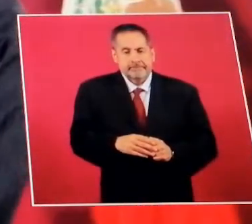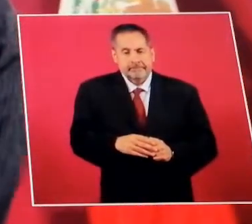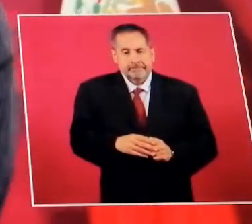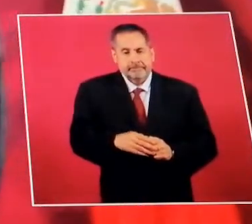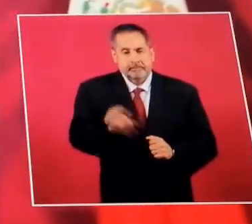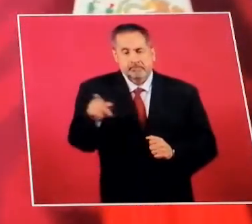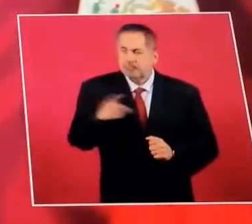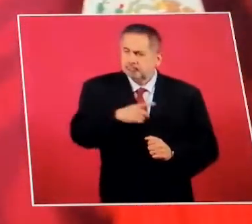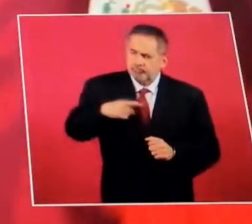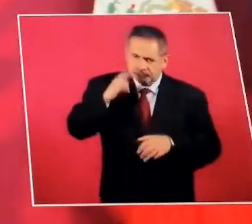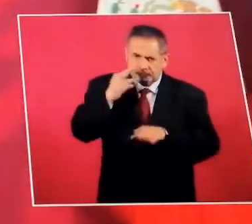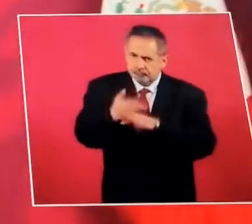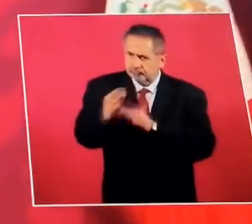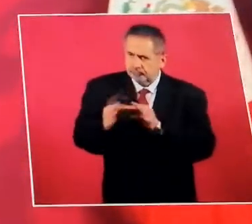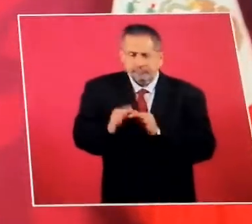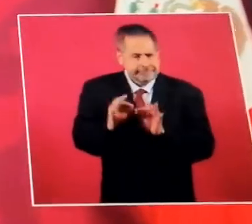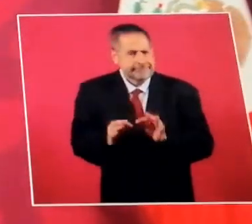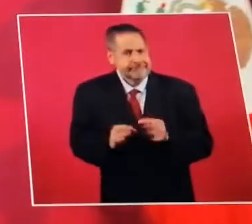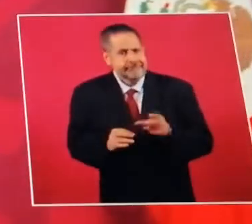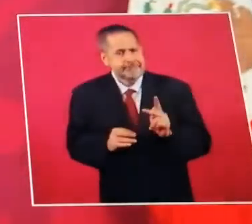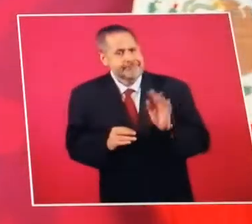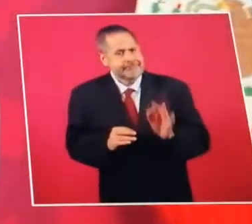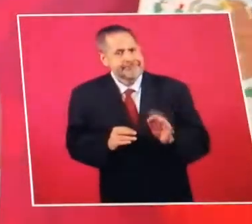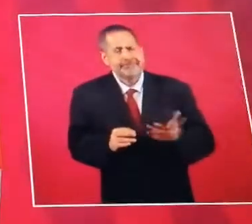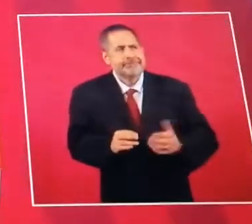un deber, es